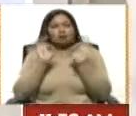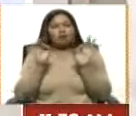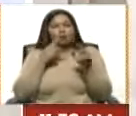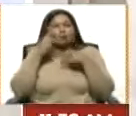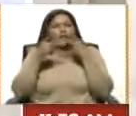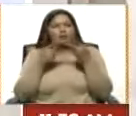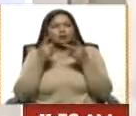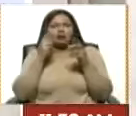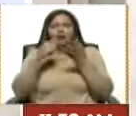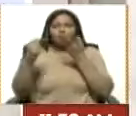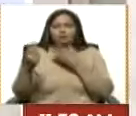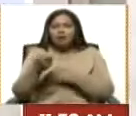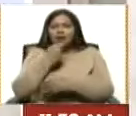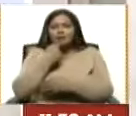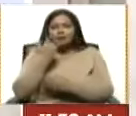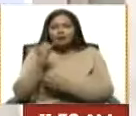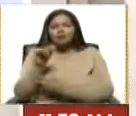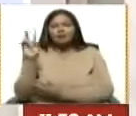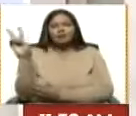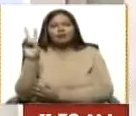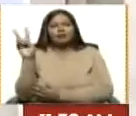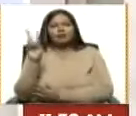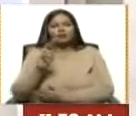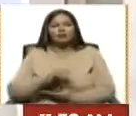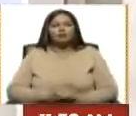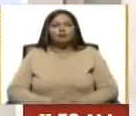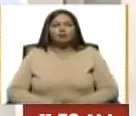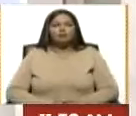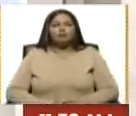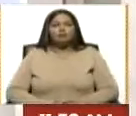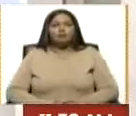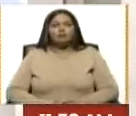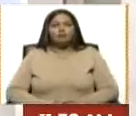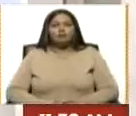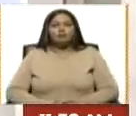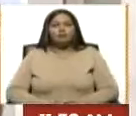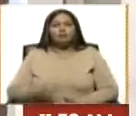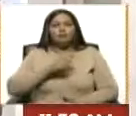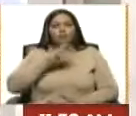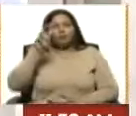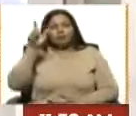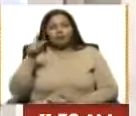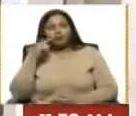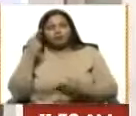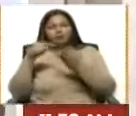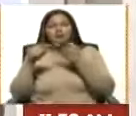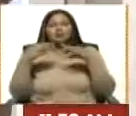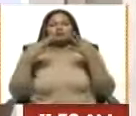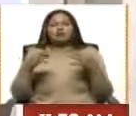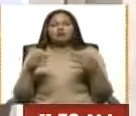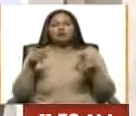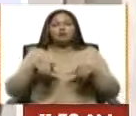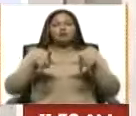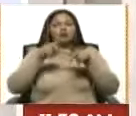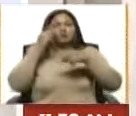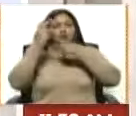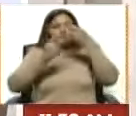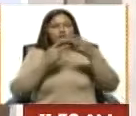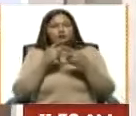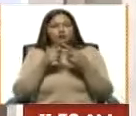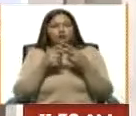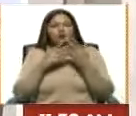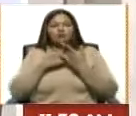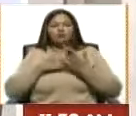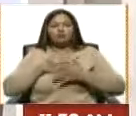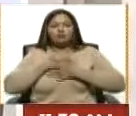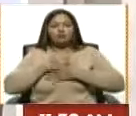política. Está hablando de las bellezas. Claro, era muy lindo el video. Y lo que somos los venezolanos. Porque habla de las bellezas naturales, de los lugares que visitó y también de la